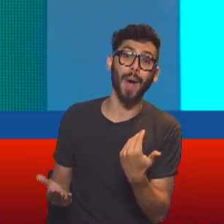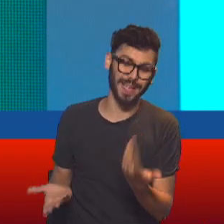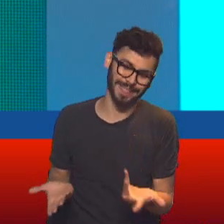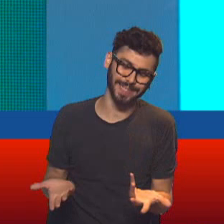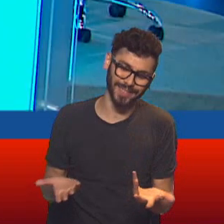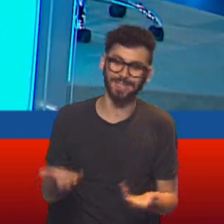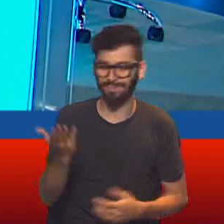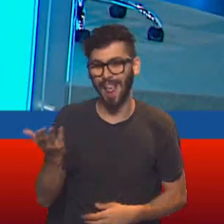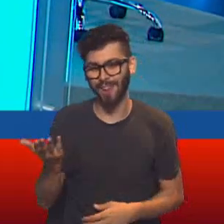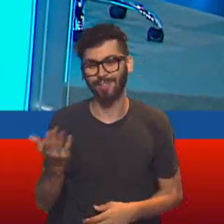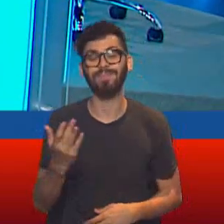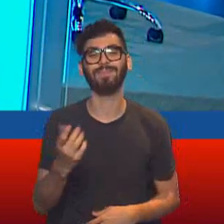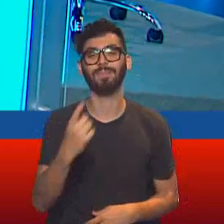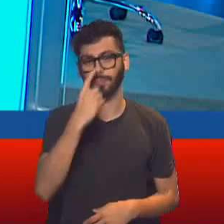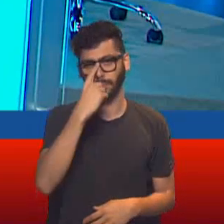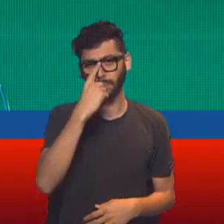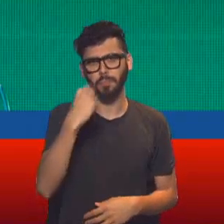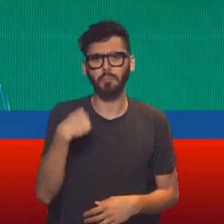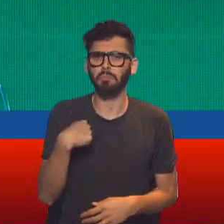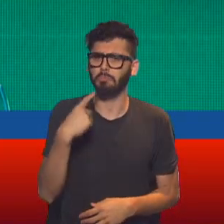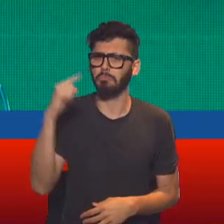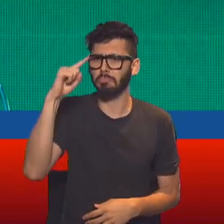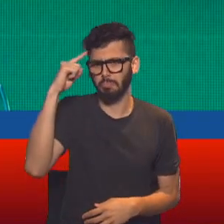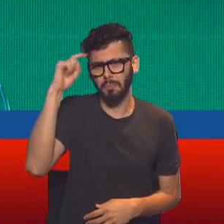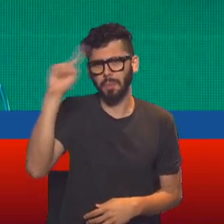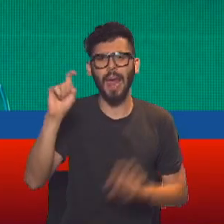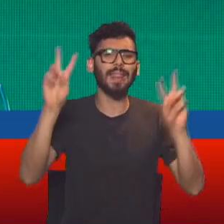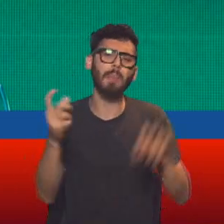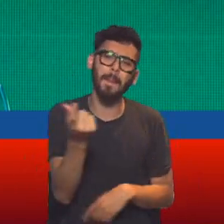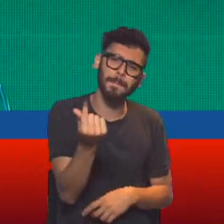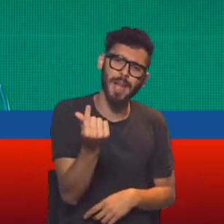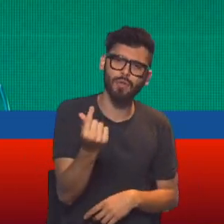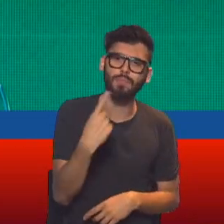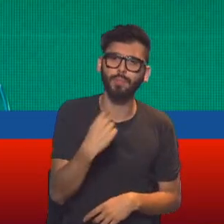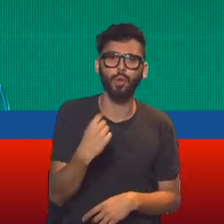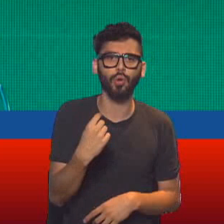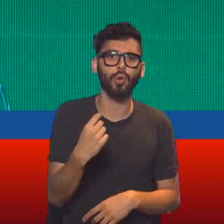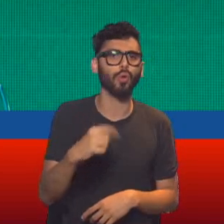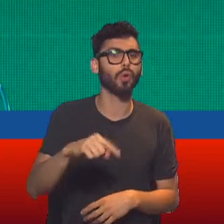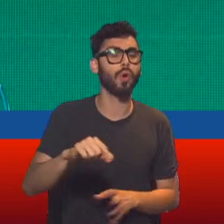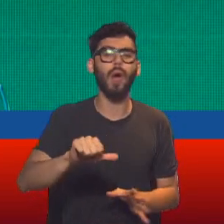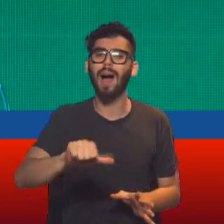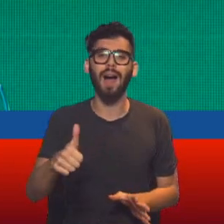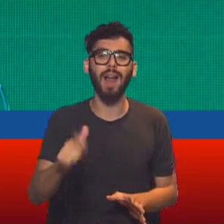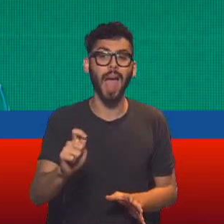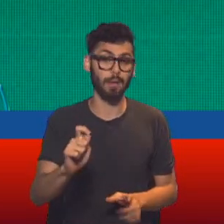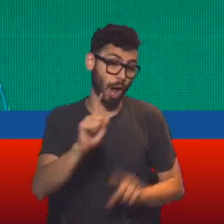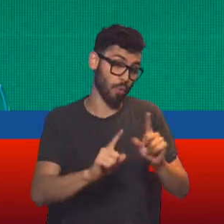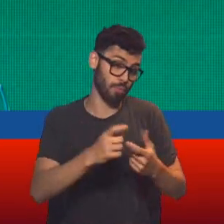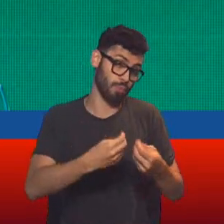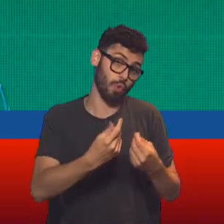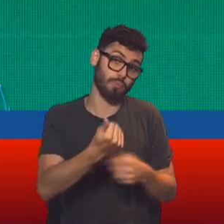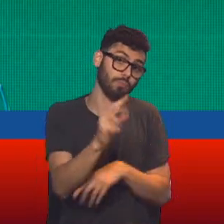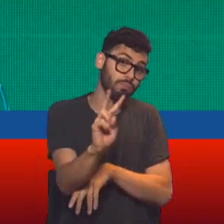Bueno, pero efectivamente uno puede preguntarse si, mira, yo vuelvo al tema de los precios, el plan de quién está funcionando. ganando, ¿no? Porque acá hay grandes ganadores, ha habido